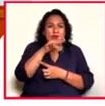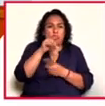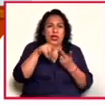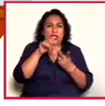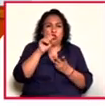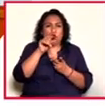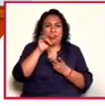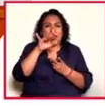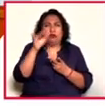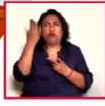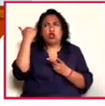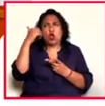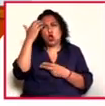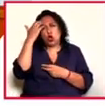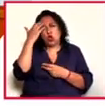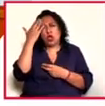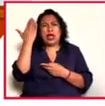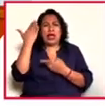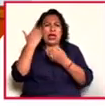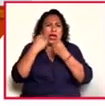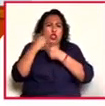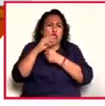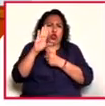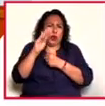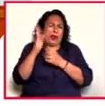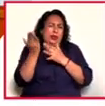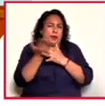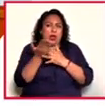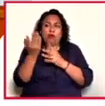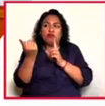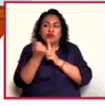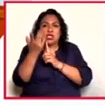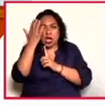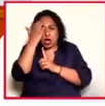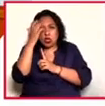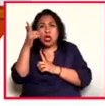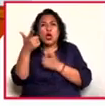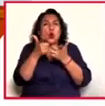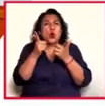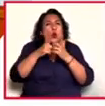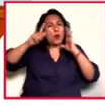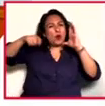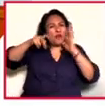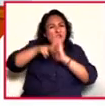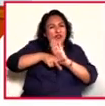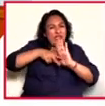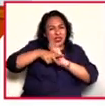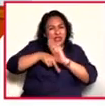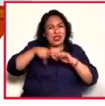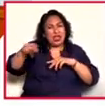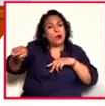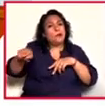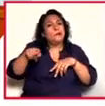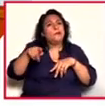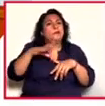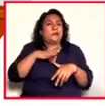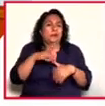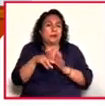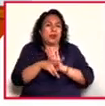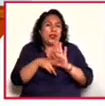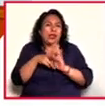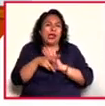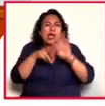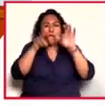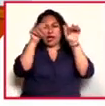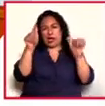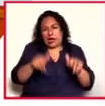conozco desde mediados de los años 90. Ellas tenían un colectivo de video en el que hacían, era videoarte,